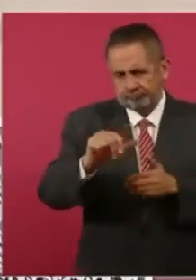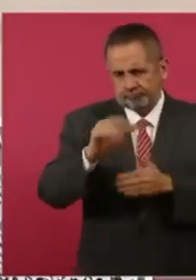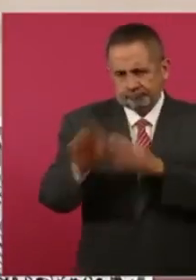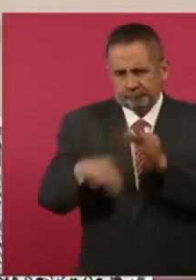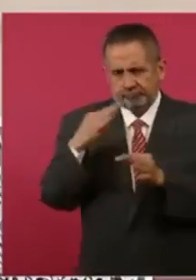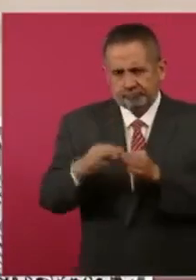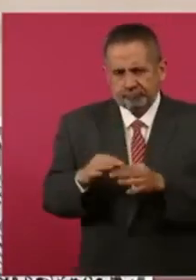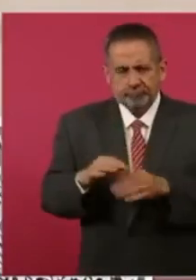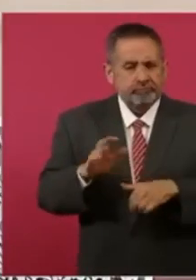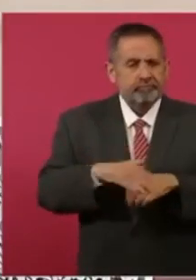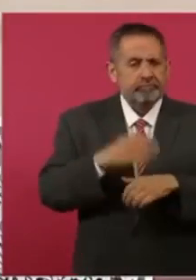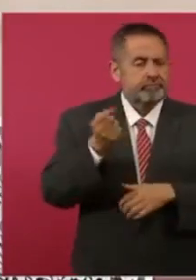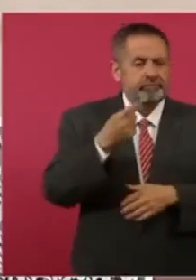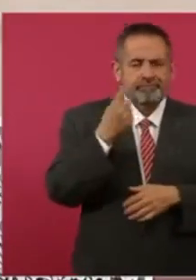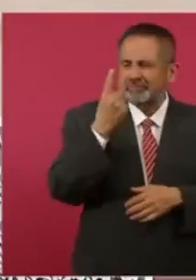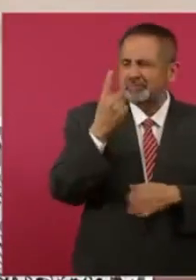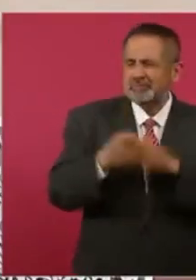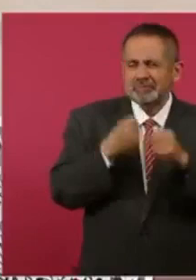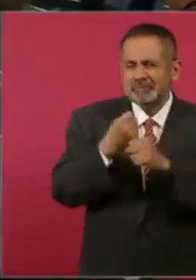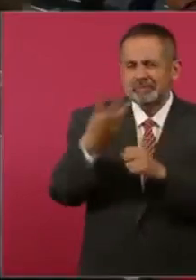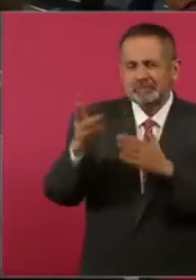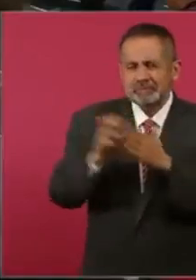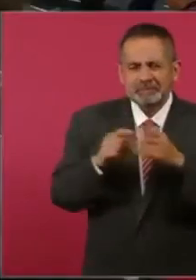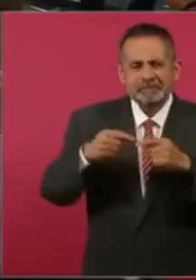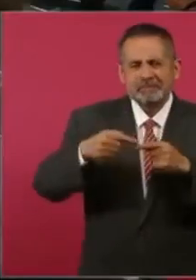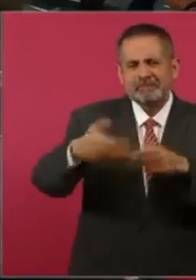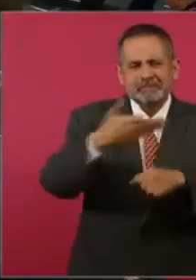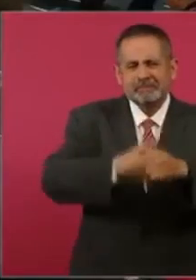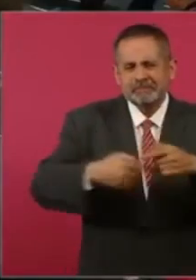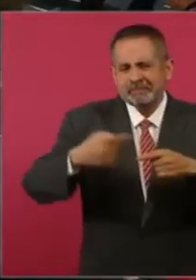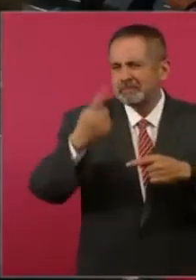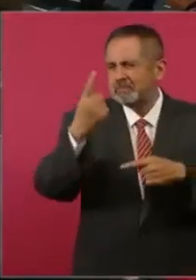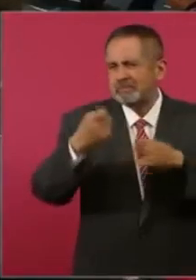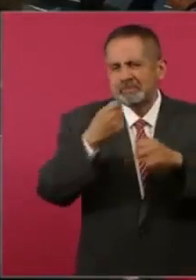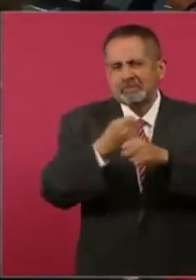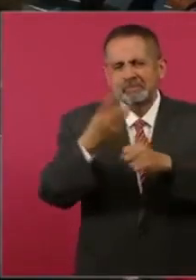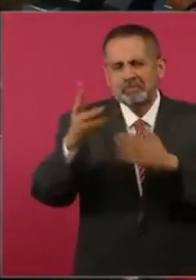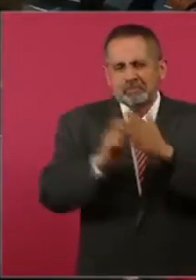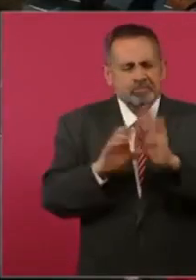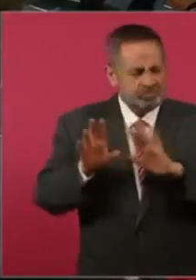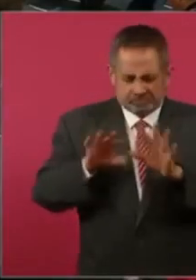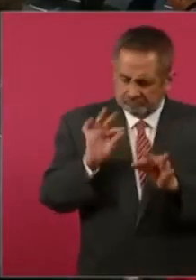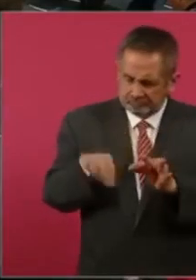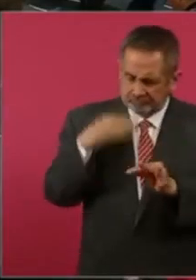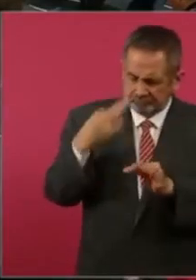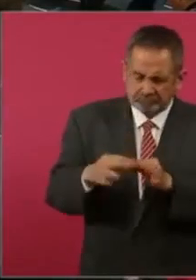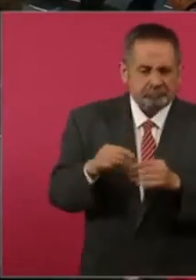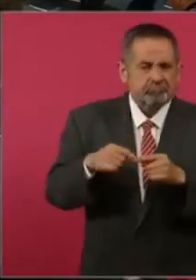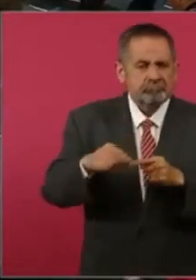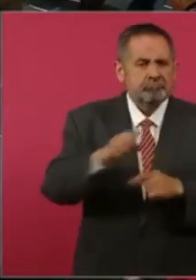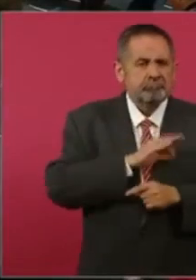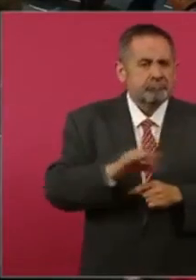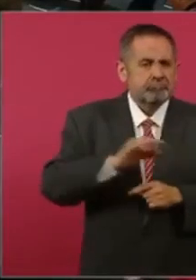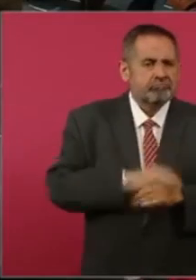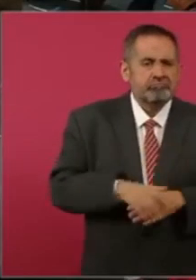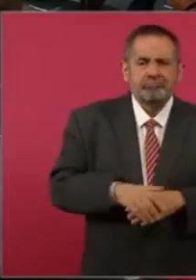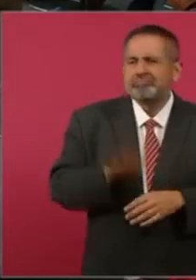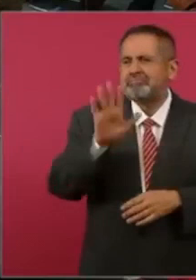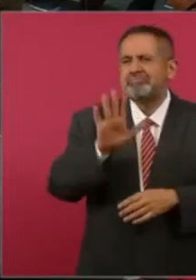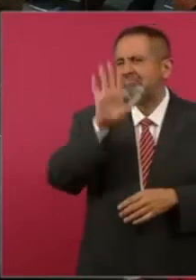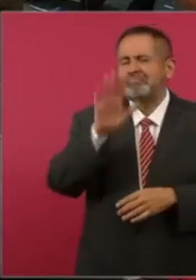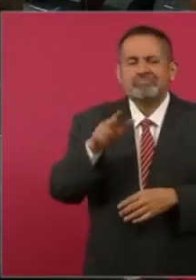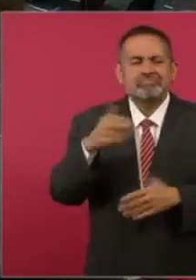no sé es un año tres meses los que nos faltan un año cuatro meses pero es como si nos